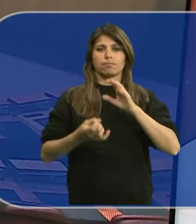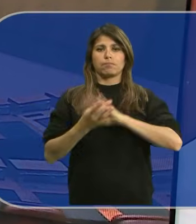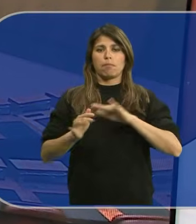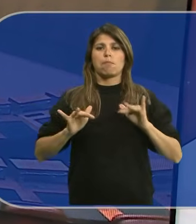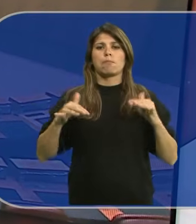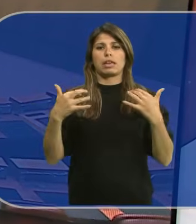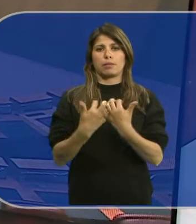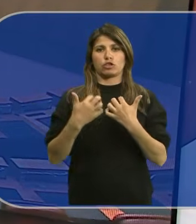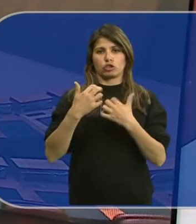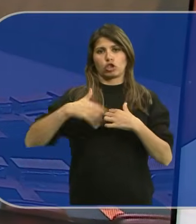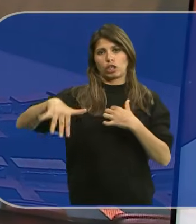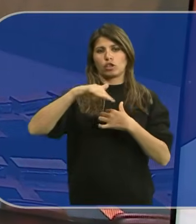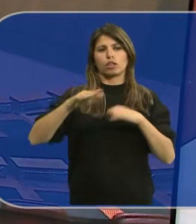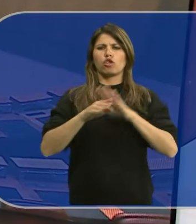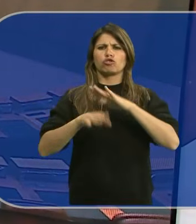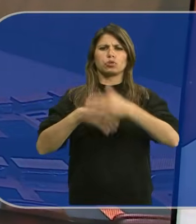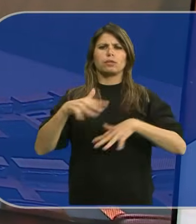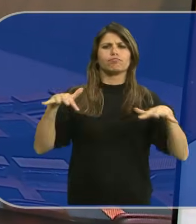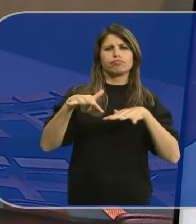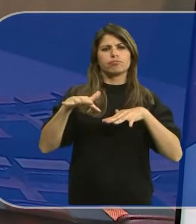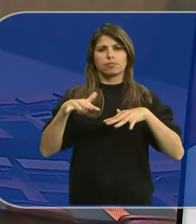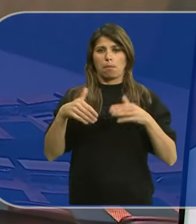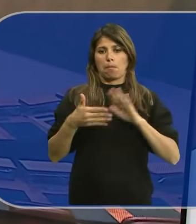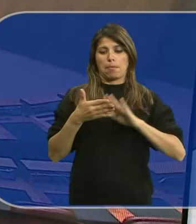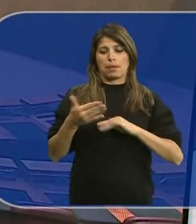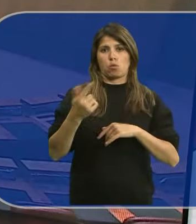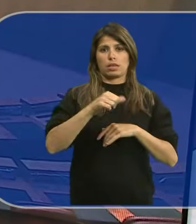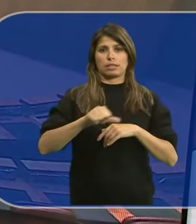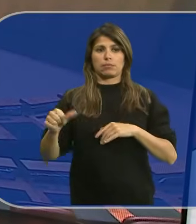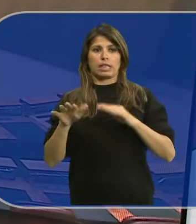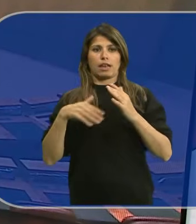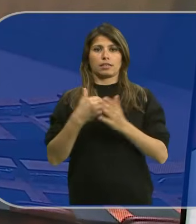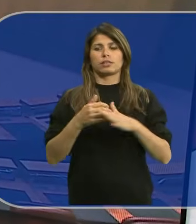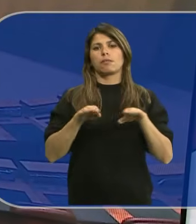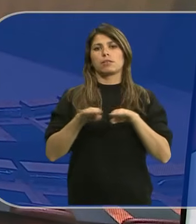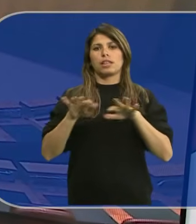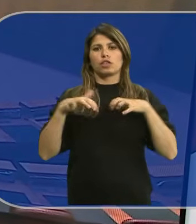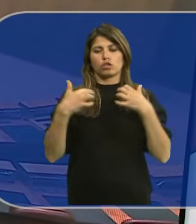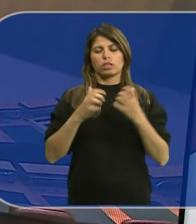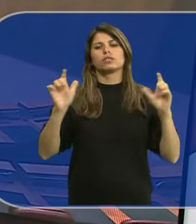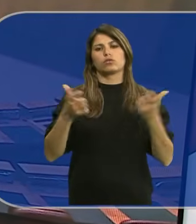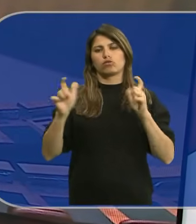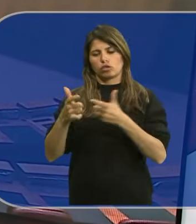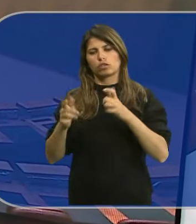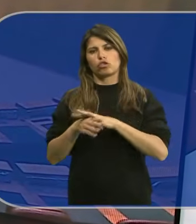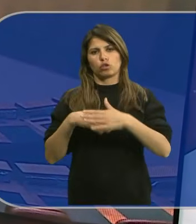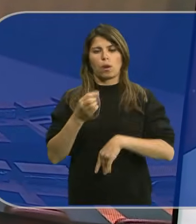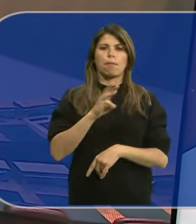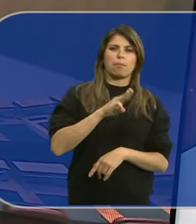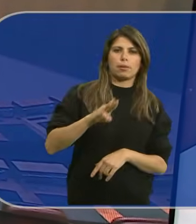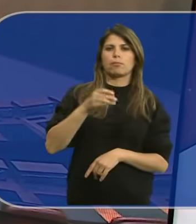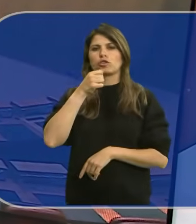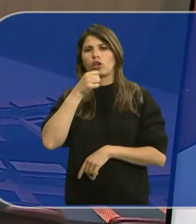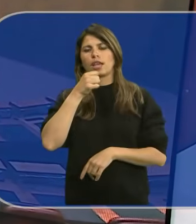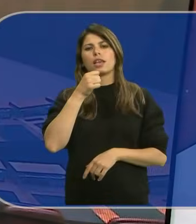Parlamento Regional continúa la actividad a una semana de que se conforme la mesa de las Cortes. Se suceden las reuniones. PP y PSOE buscan apoyos y hoy